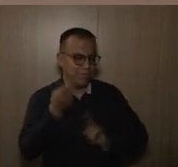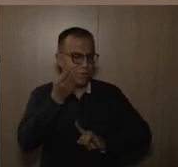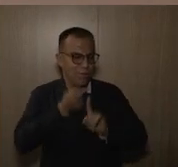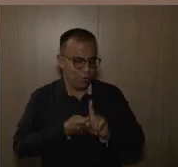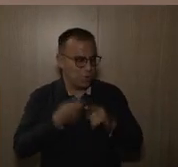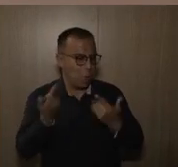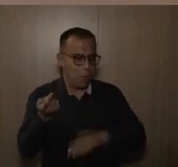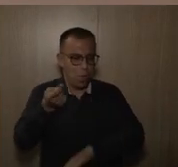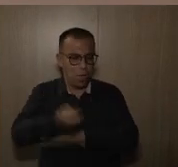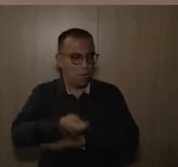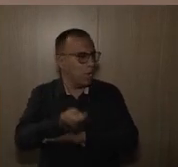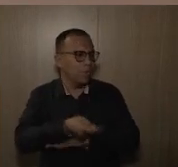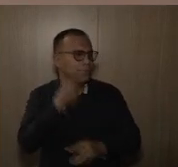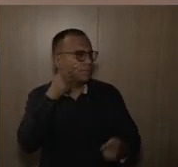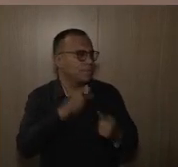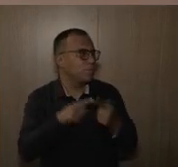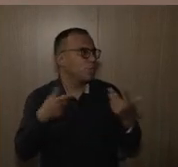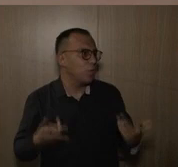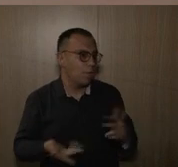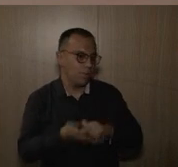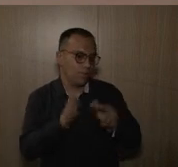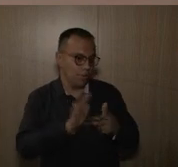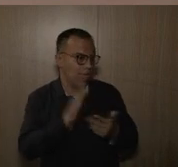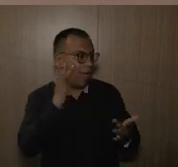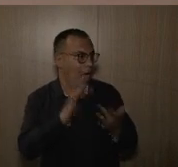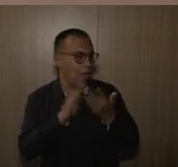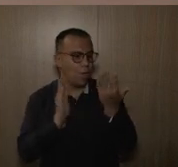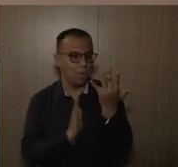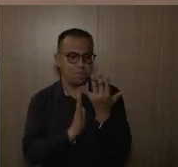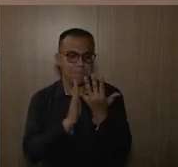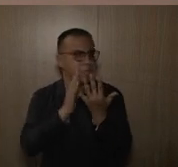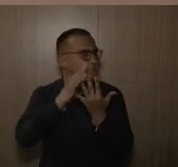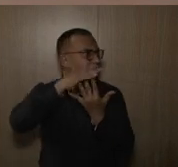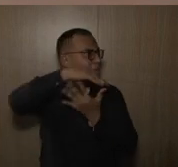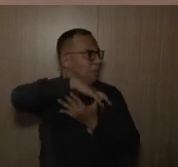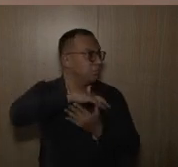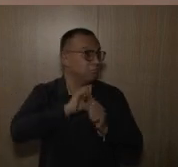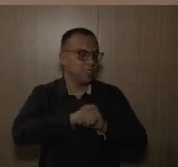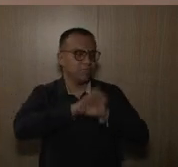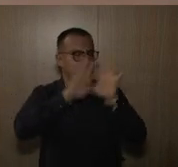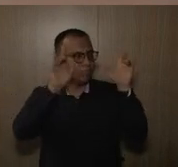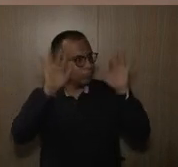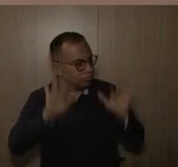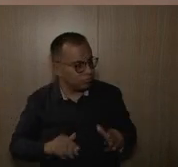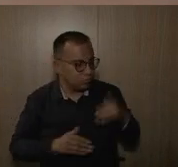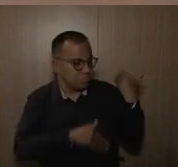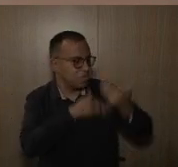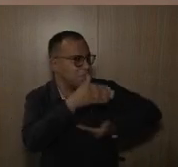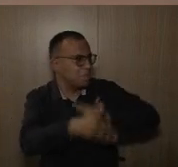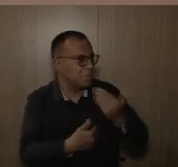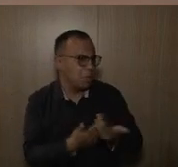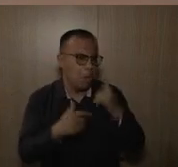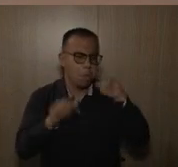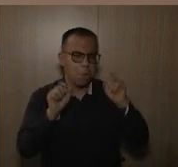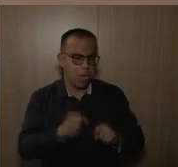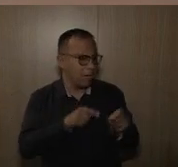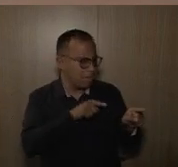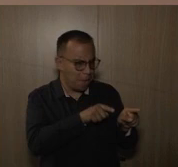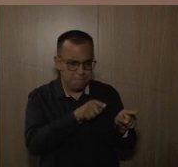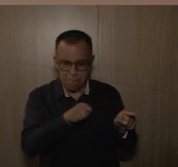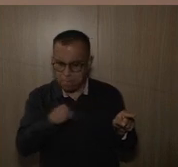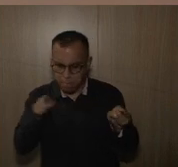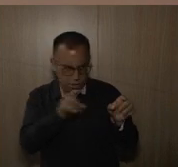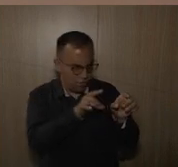abogados. Uno de ellos es tener una trazabilidad muchísimo más puntual en el procedimiento, es decir, que podamos verificar